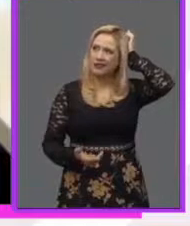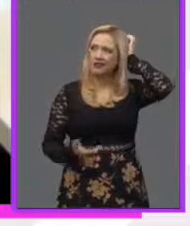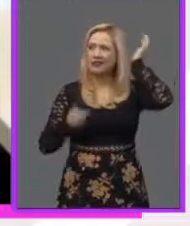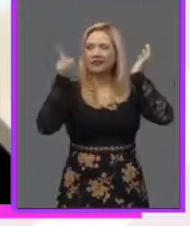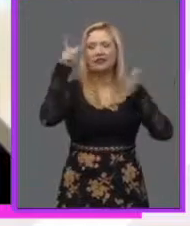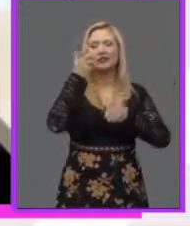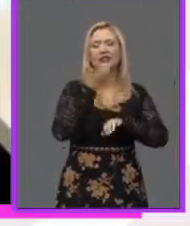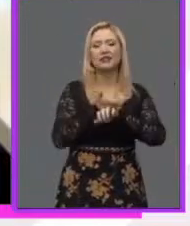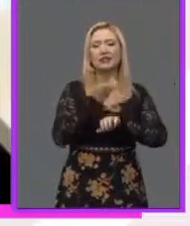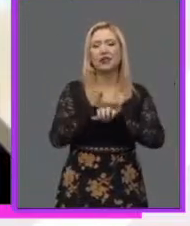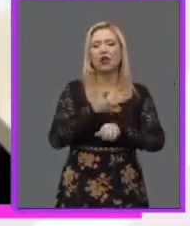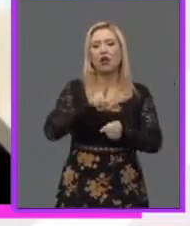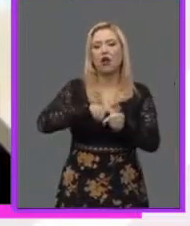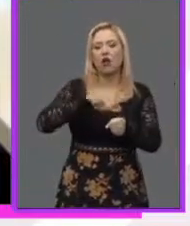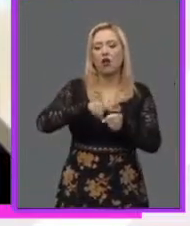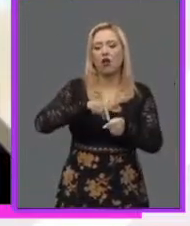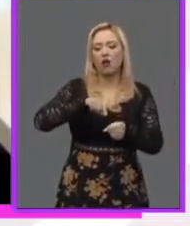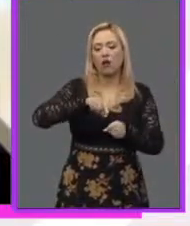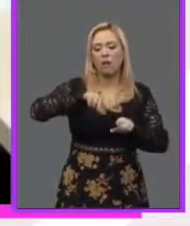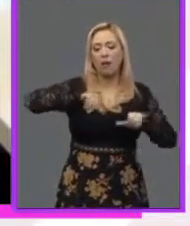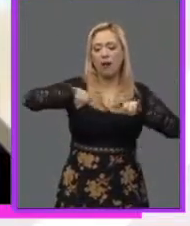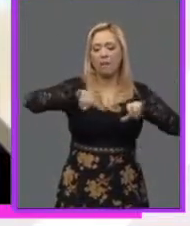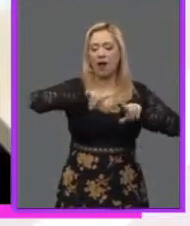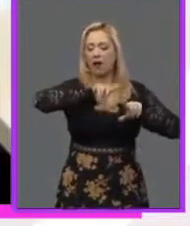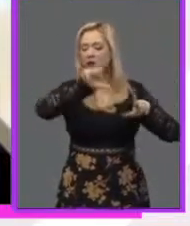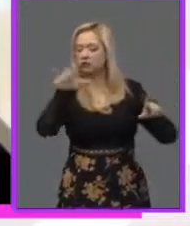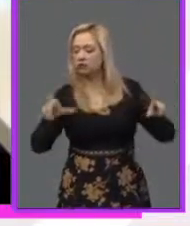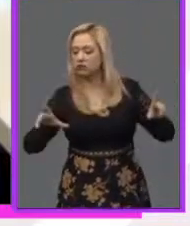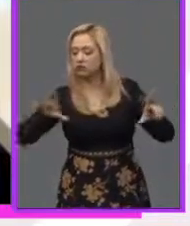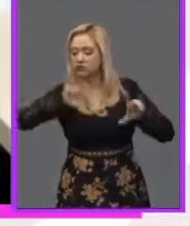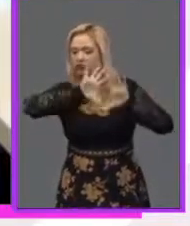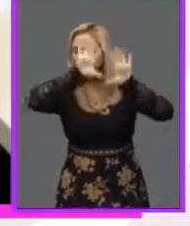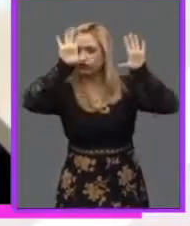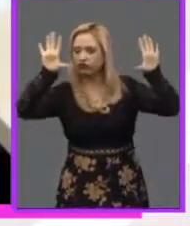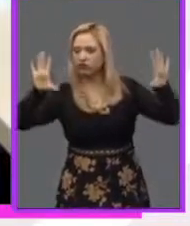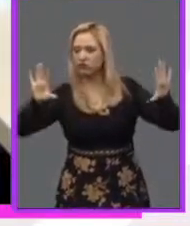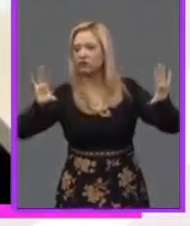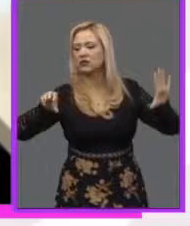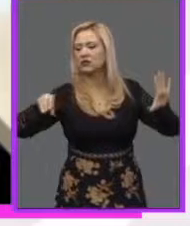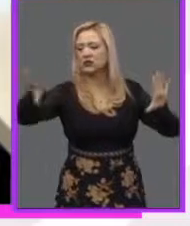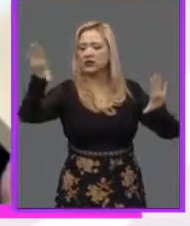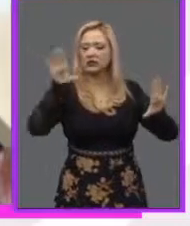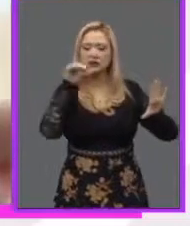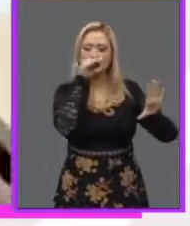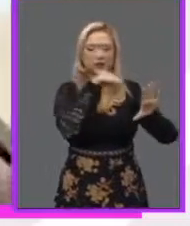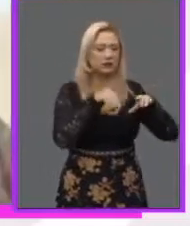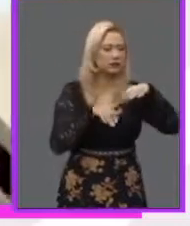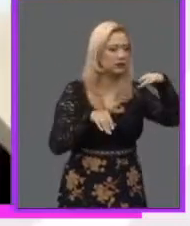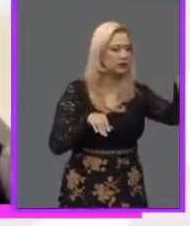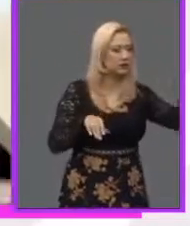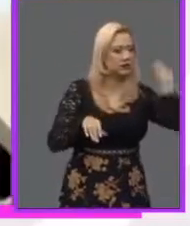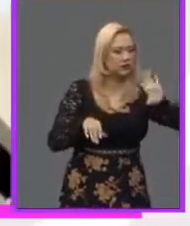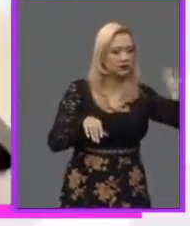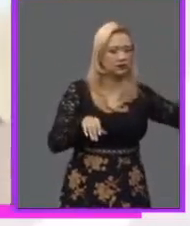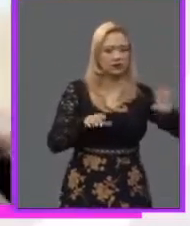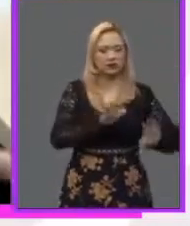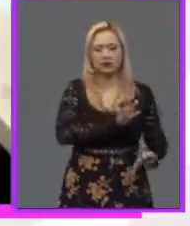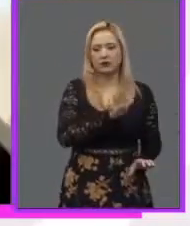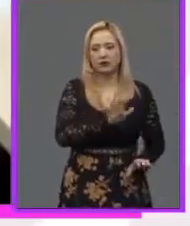las ciudades en mapas por medio de colores, dependiendo de la zona, era así como hoy día, digamos, los